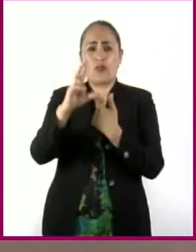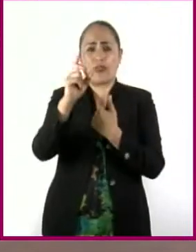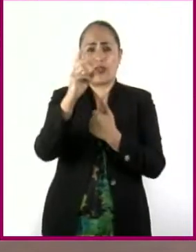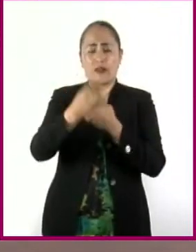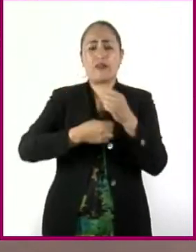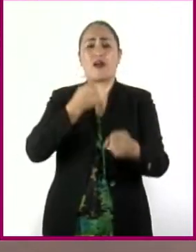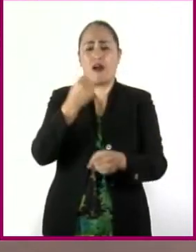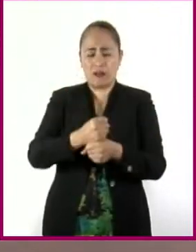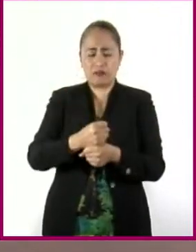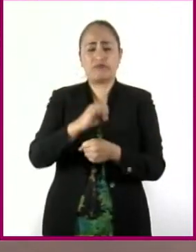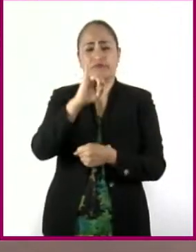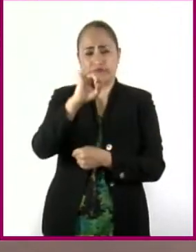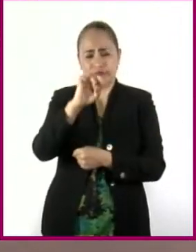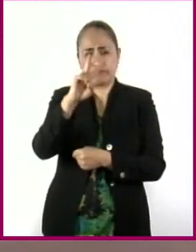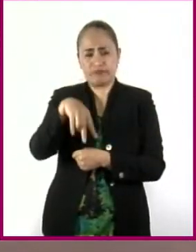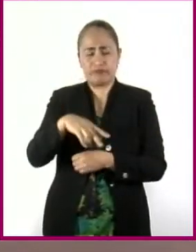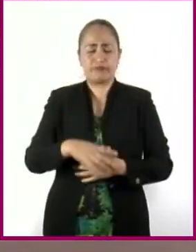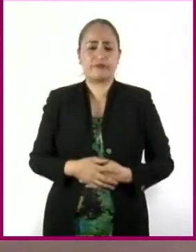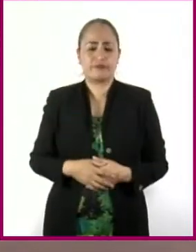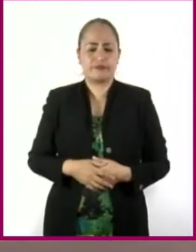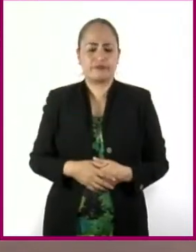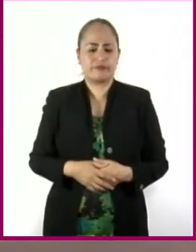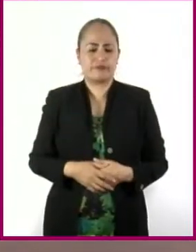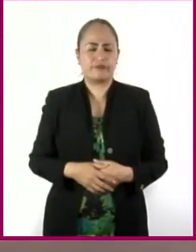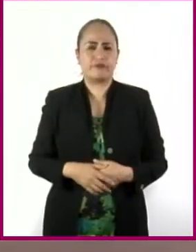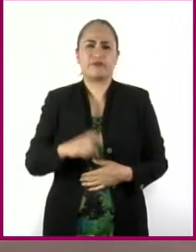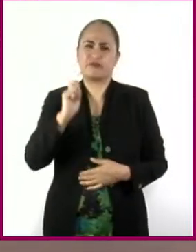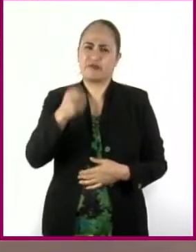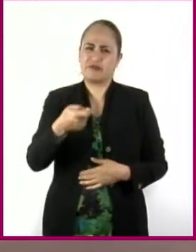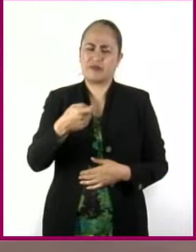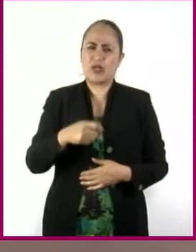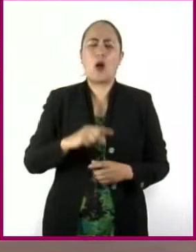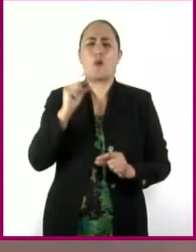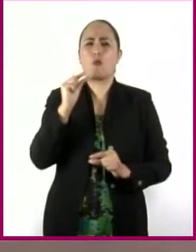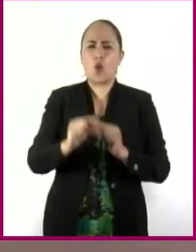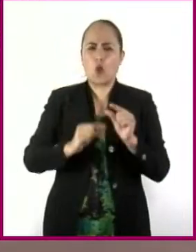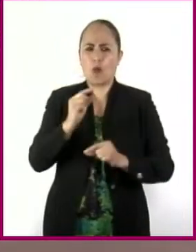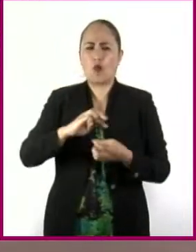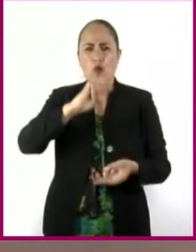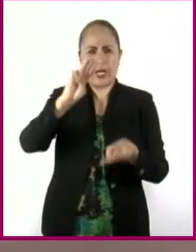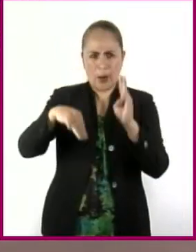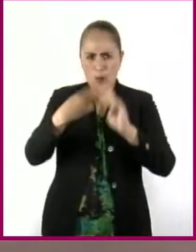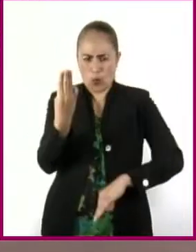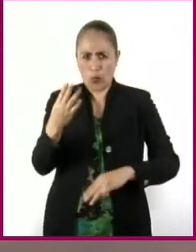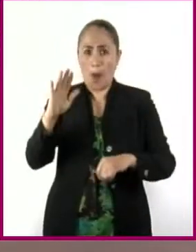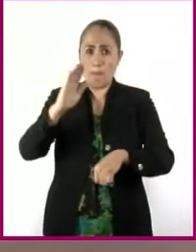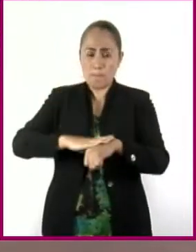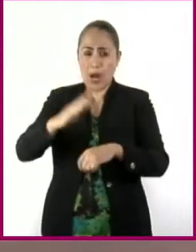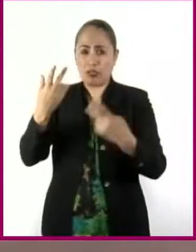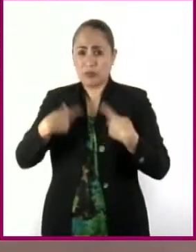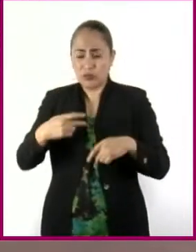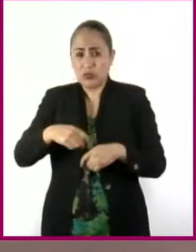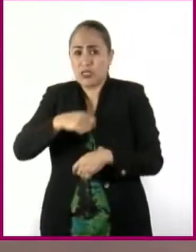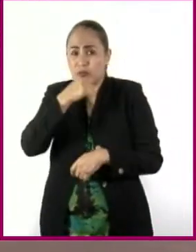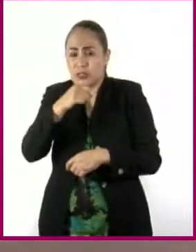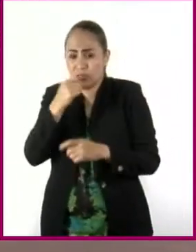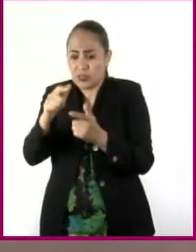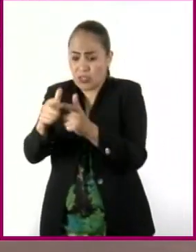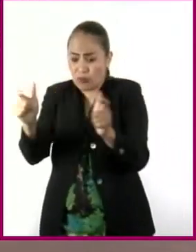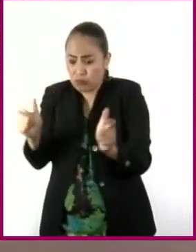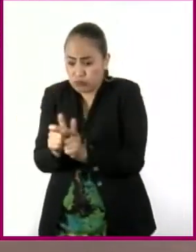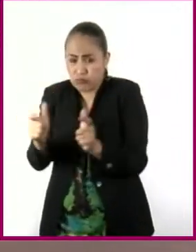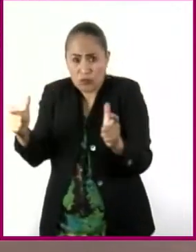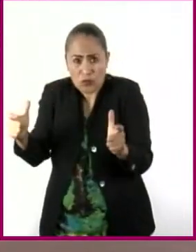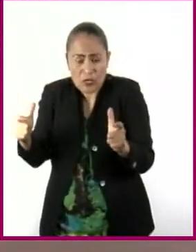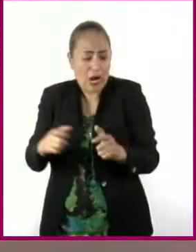años. Eso quiere decir que poco a poco en todo el mundo habrá más personas adultas mayores que de las otras